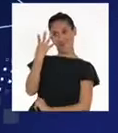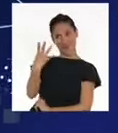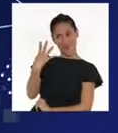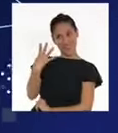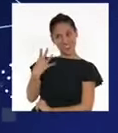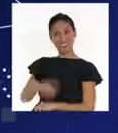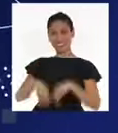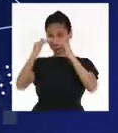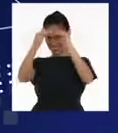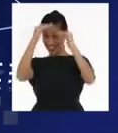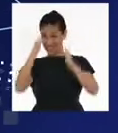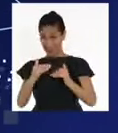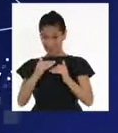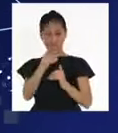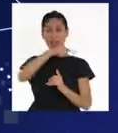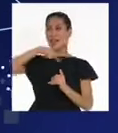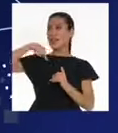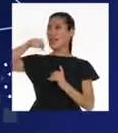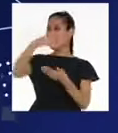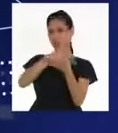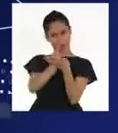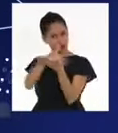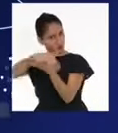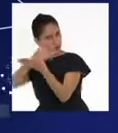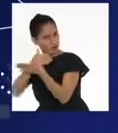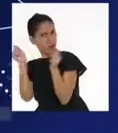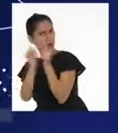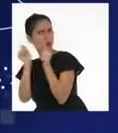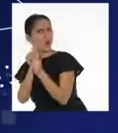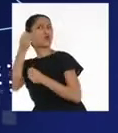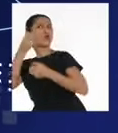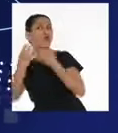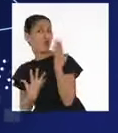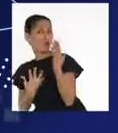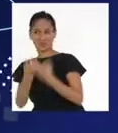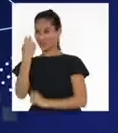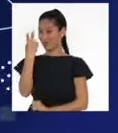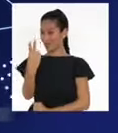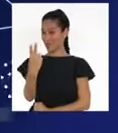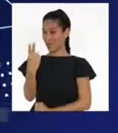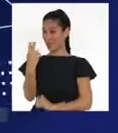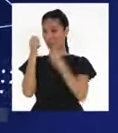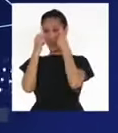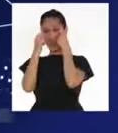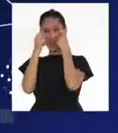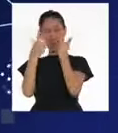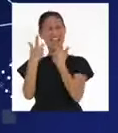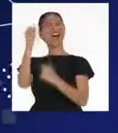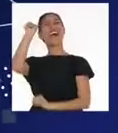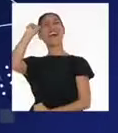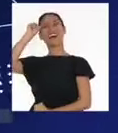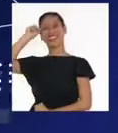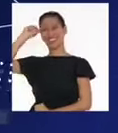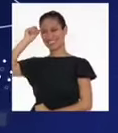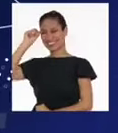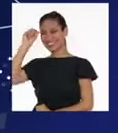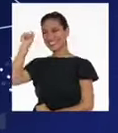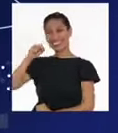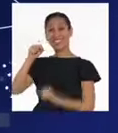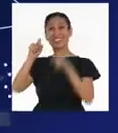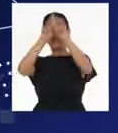la actividad cocinar juntos es dos. ¡Guau! Ya recordé, así se hacía un